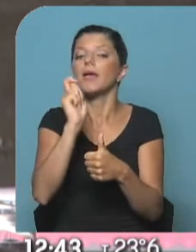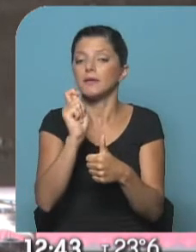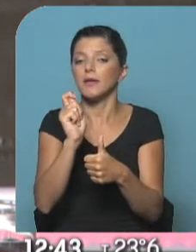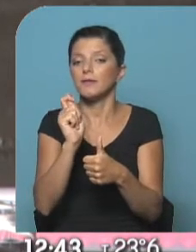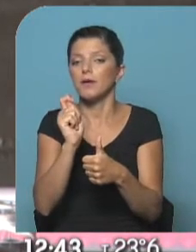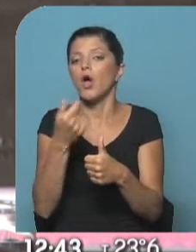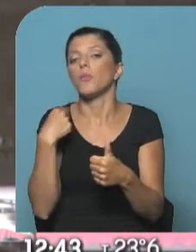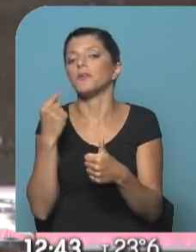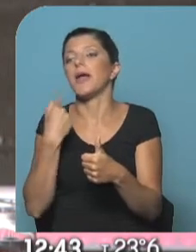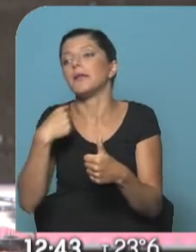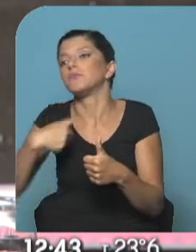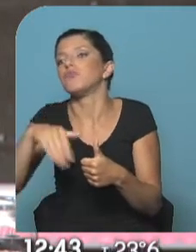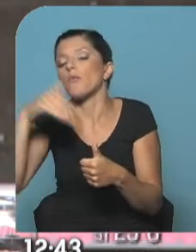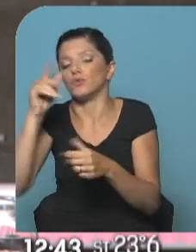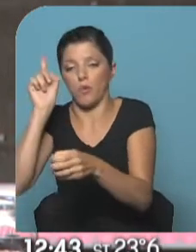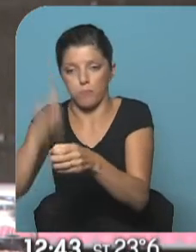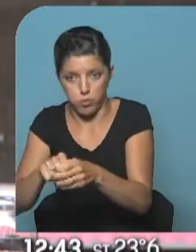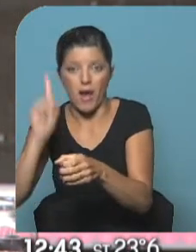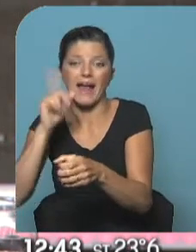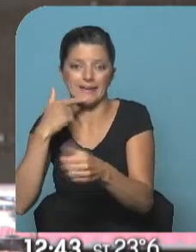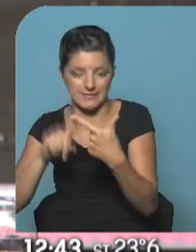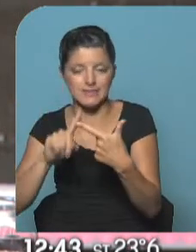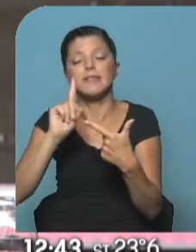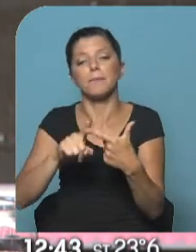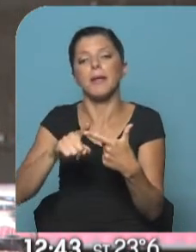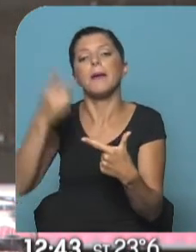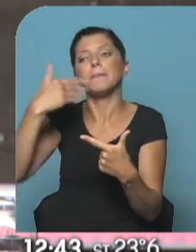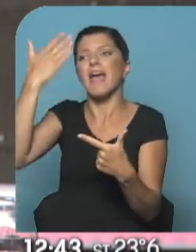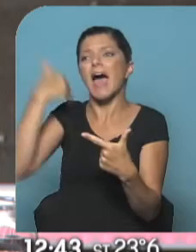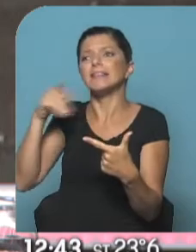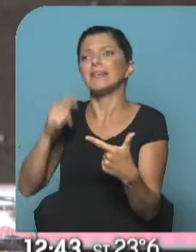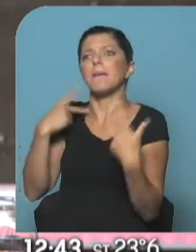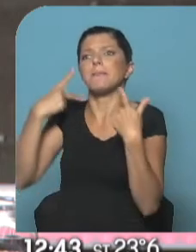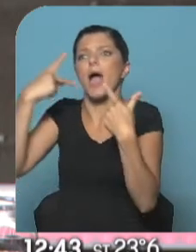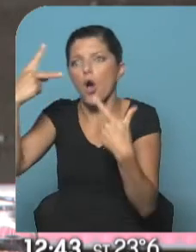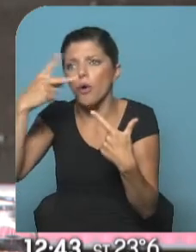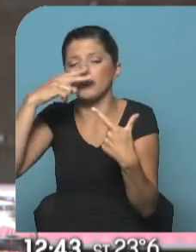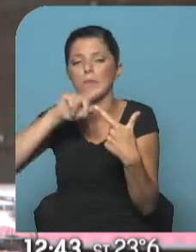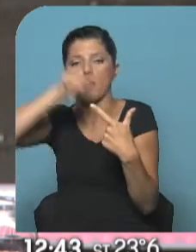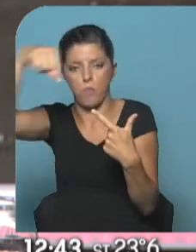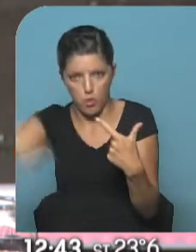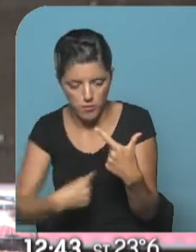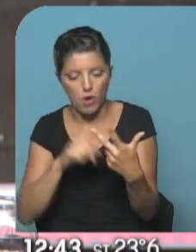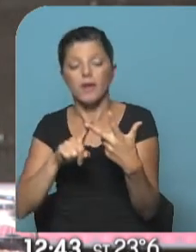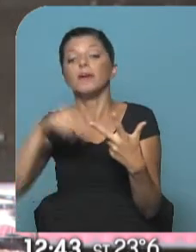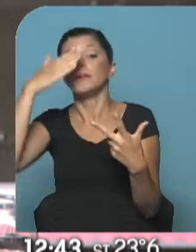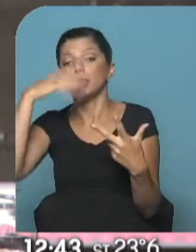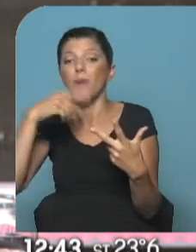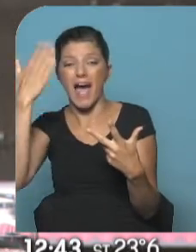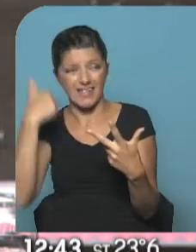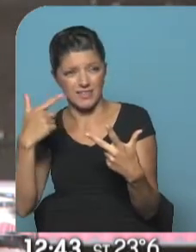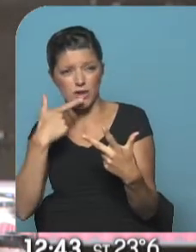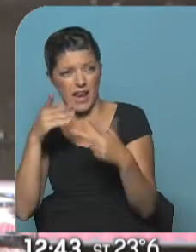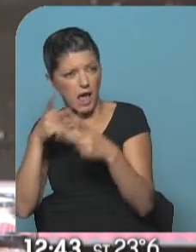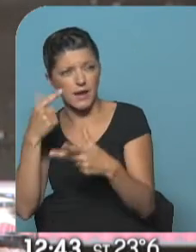de radicalizarse, detectar quiénes habían hecho un viaje iniciático y quiénes después de ese viaje iniciático a las que eran las guerras de Siria e Irak, que